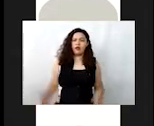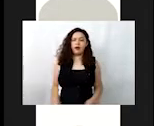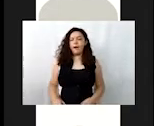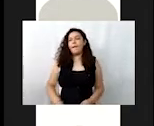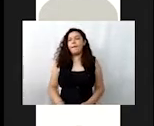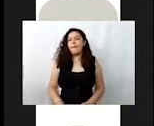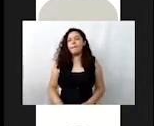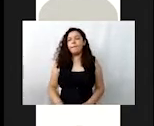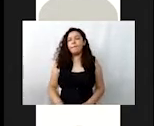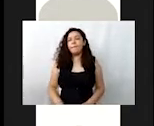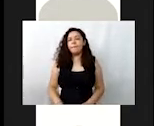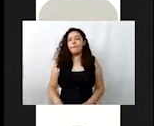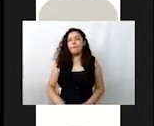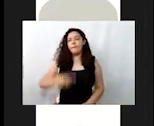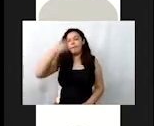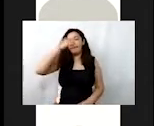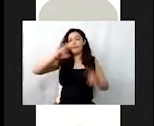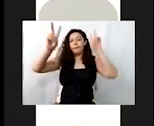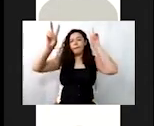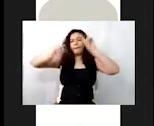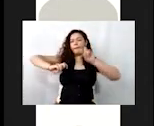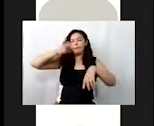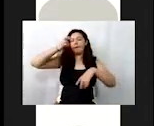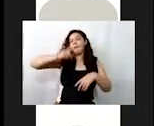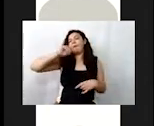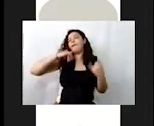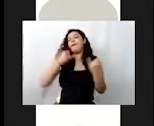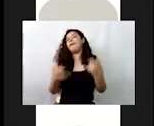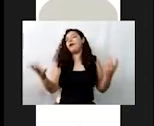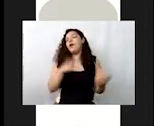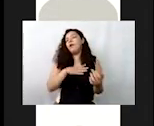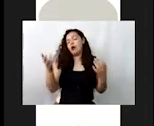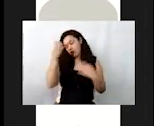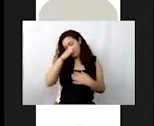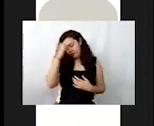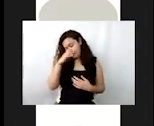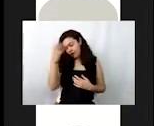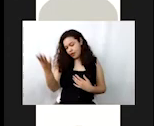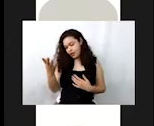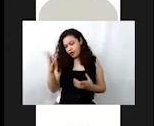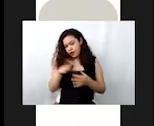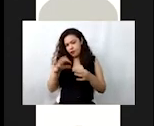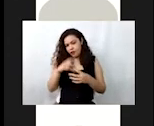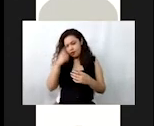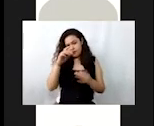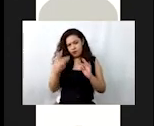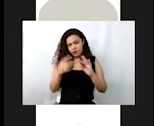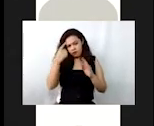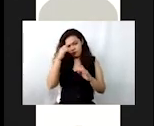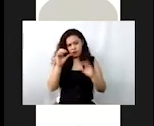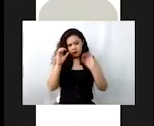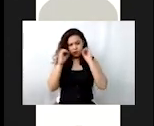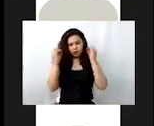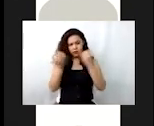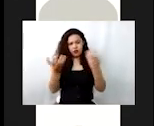se relaciona mucho con eso, cómo intercambiar tan buenas experiencias y estar conectados con lo que están haciendo muchas